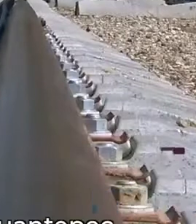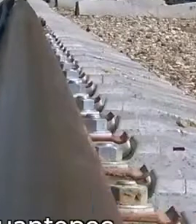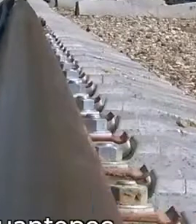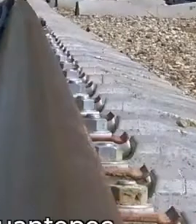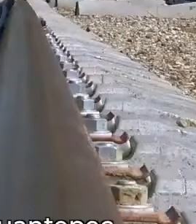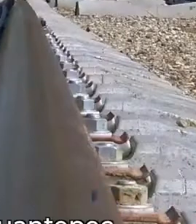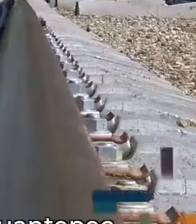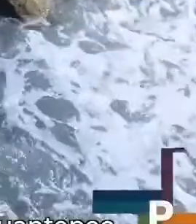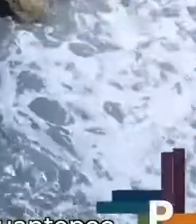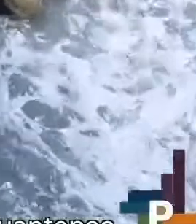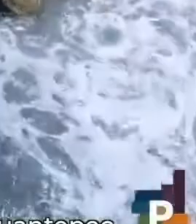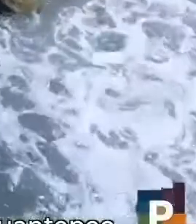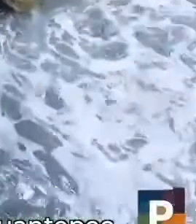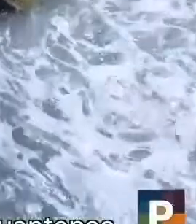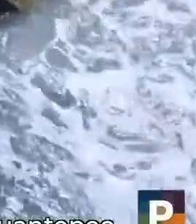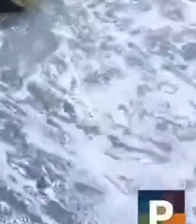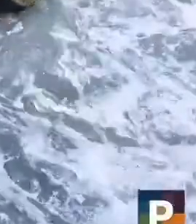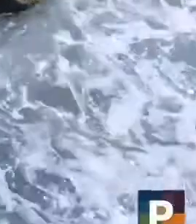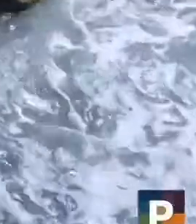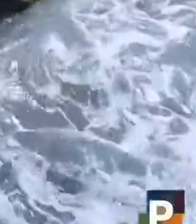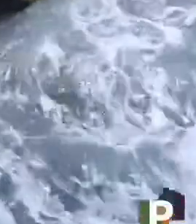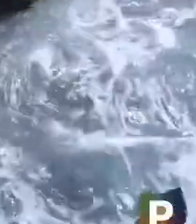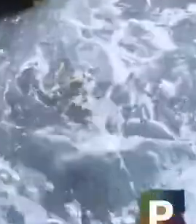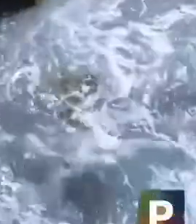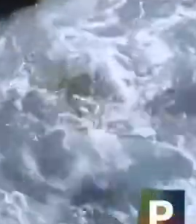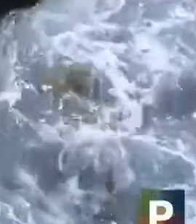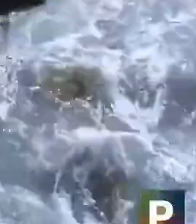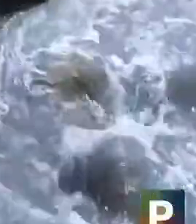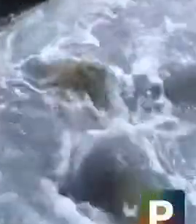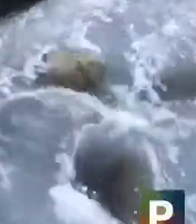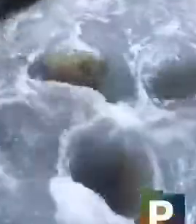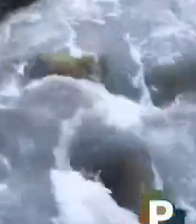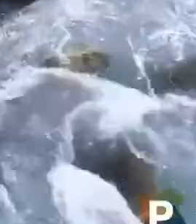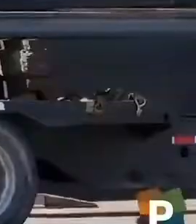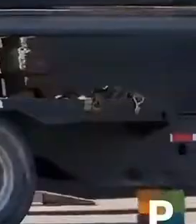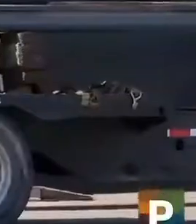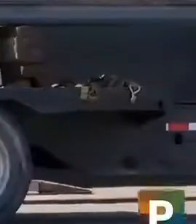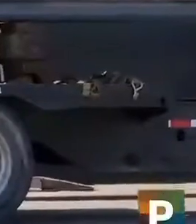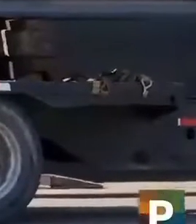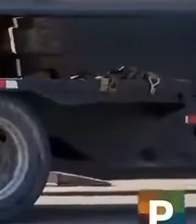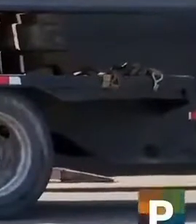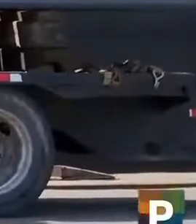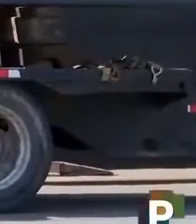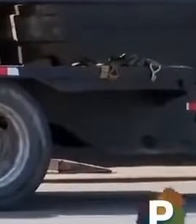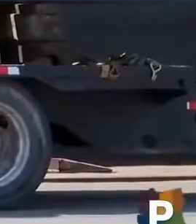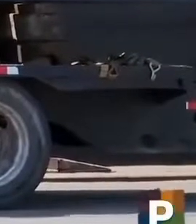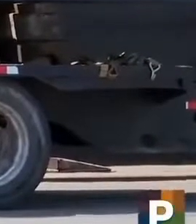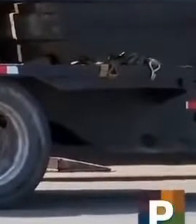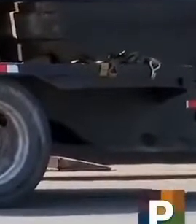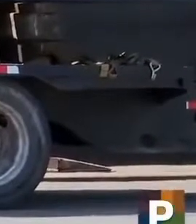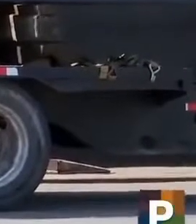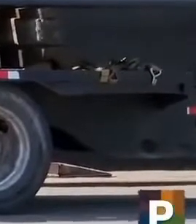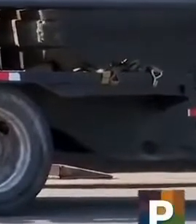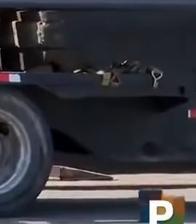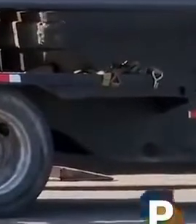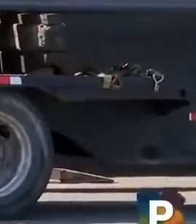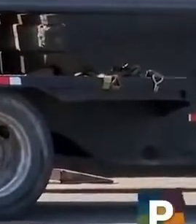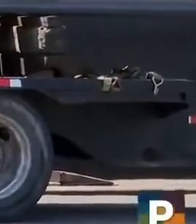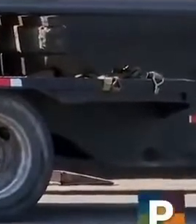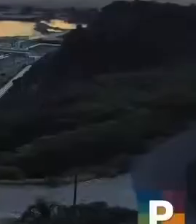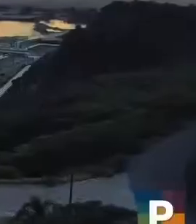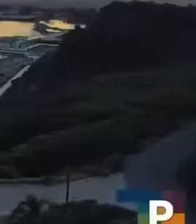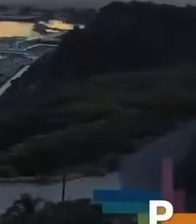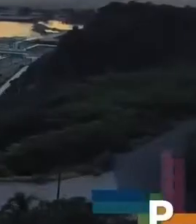para el Desarrollo del Istmo de Tehuantepec, a través de la plataforma logística, busca nuevas oportunidades económicas y